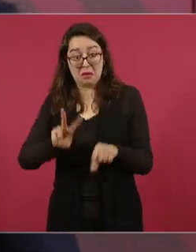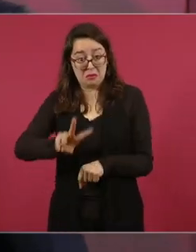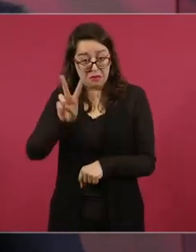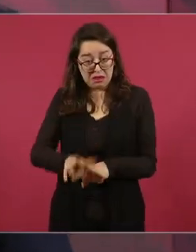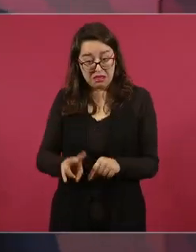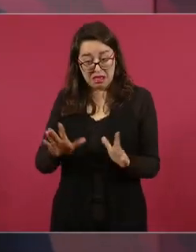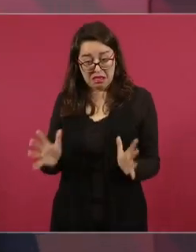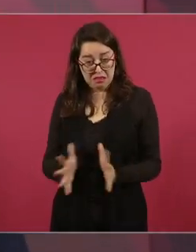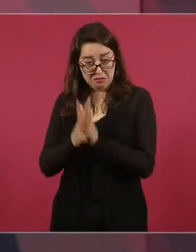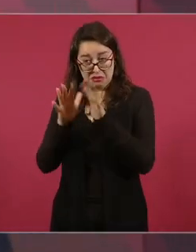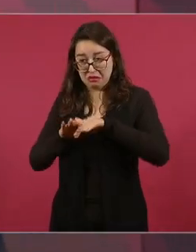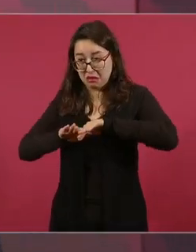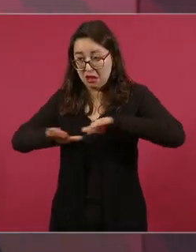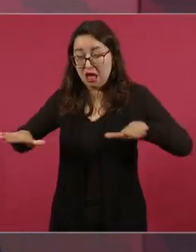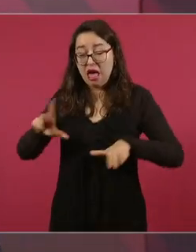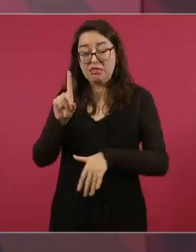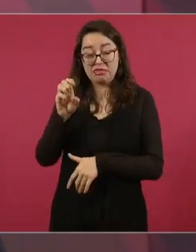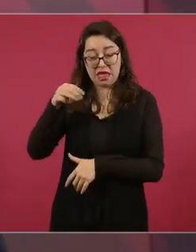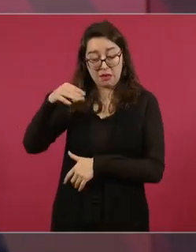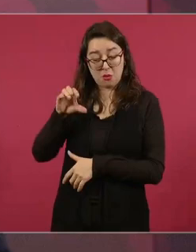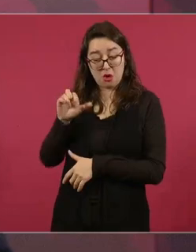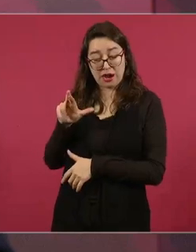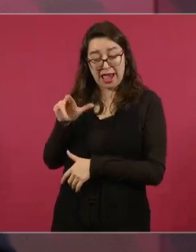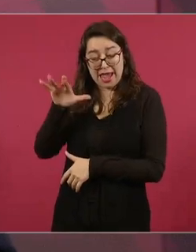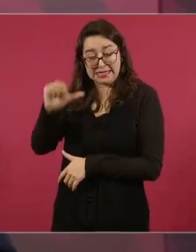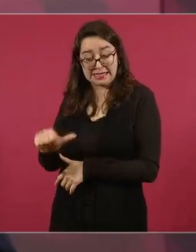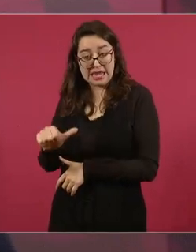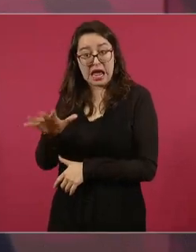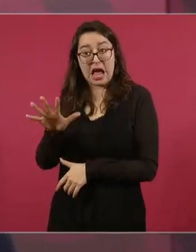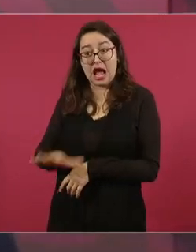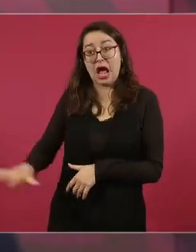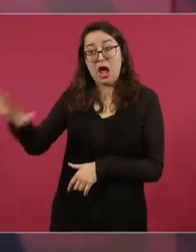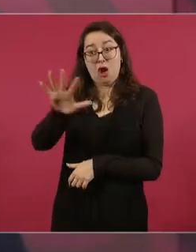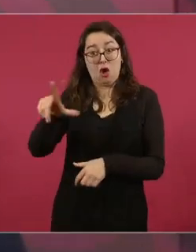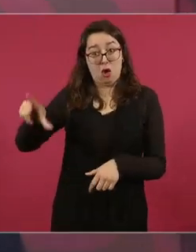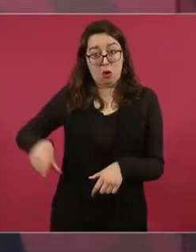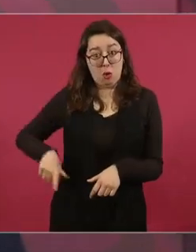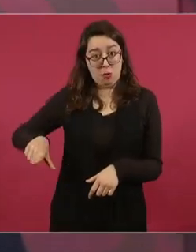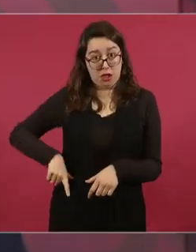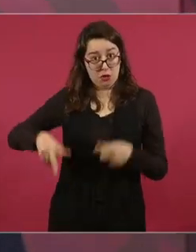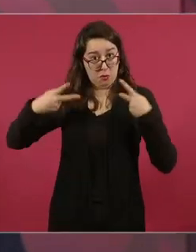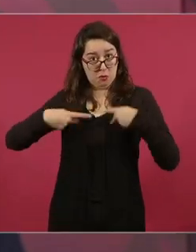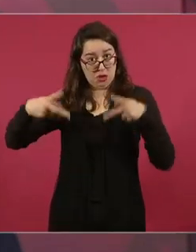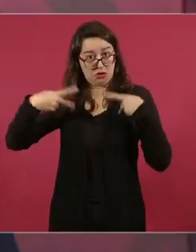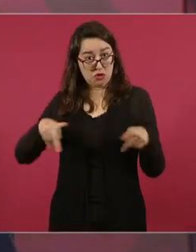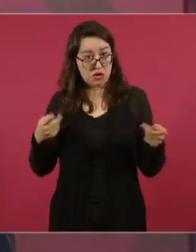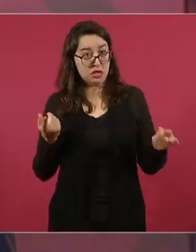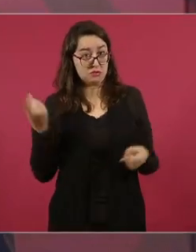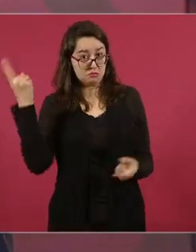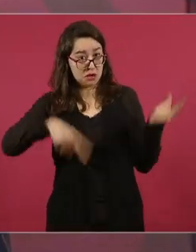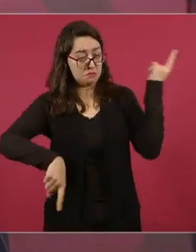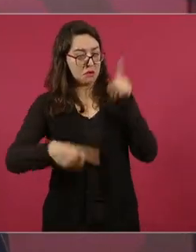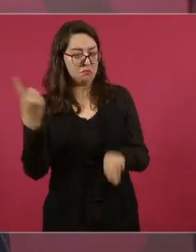oligarquía, que la democracia es el gobierno del pueblo. No existía un gobierno para el pueblo,